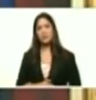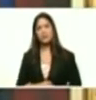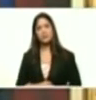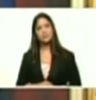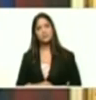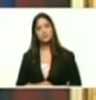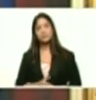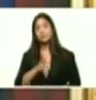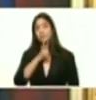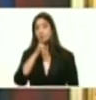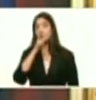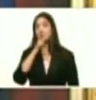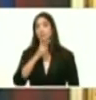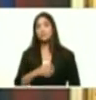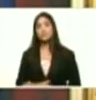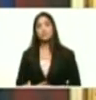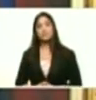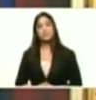terrible,